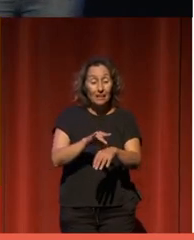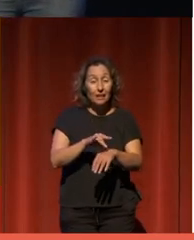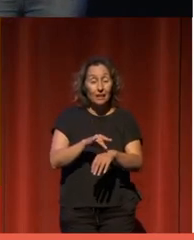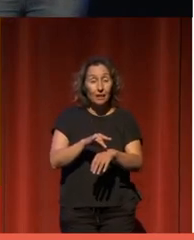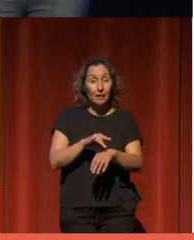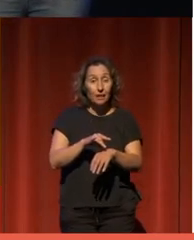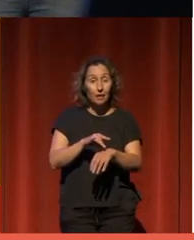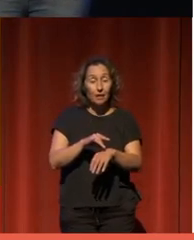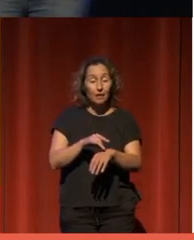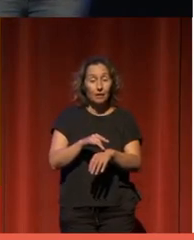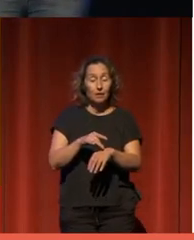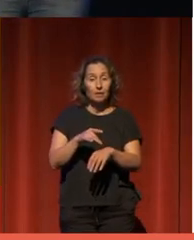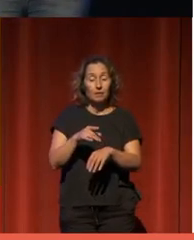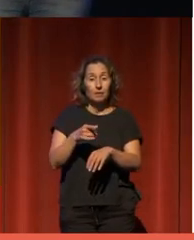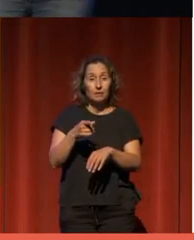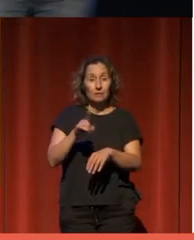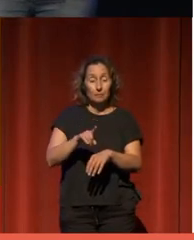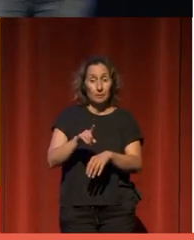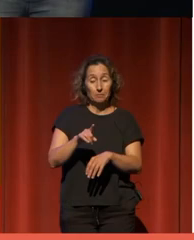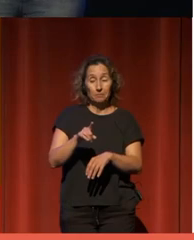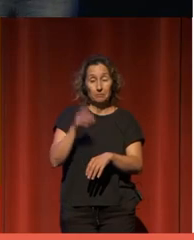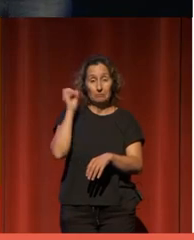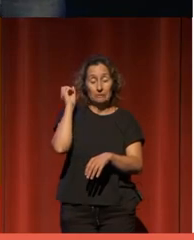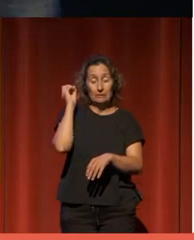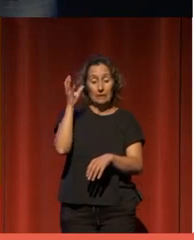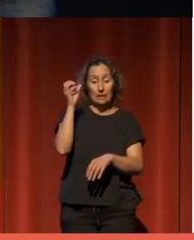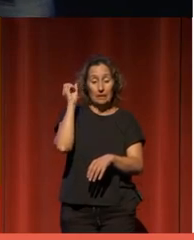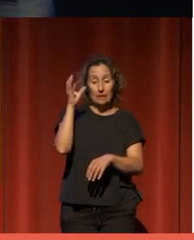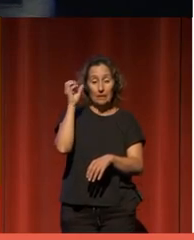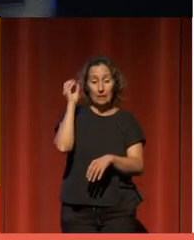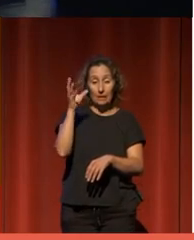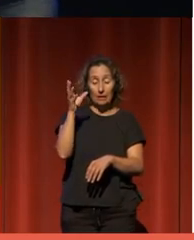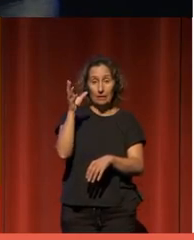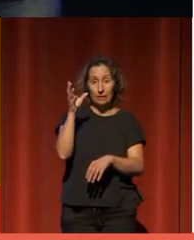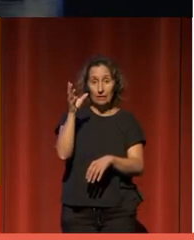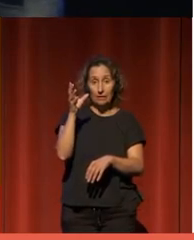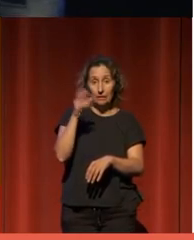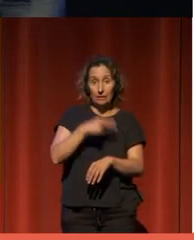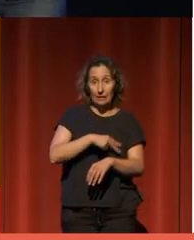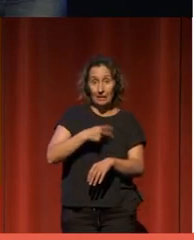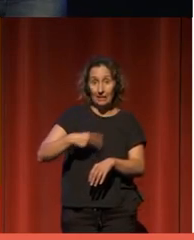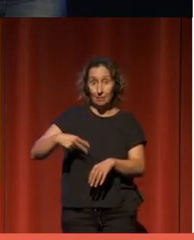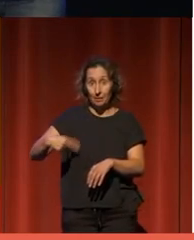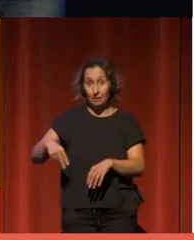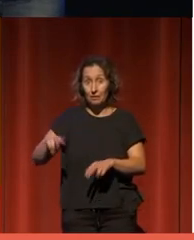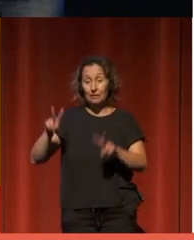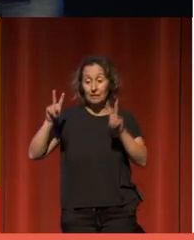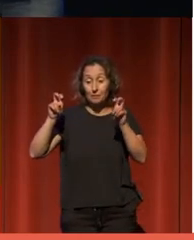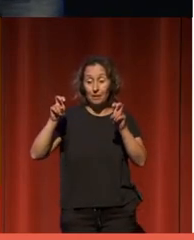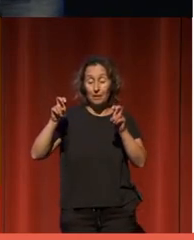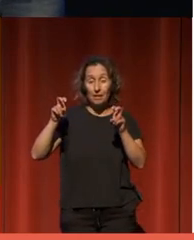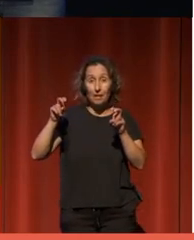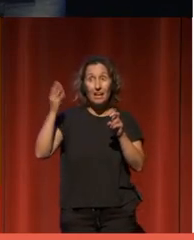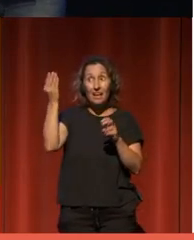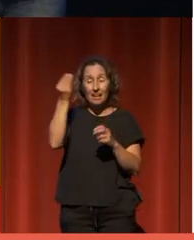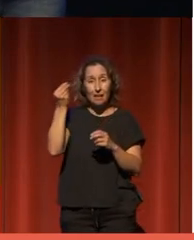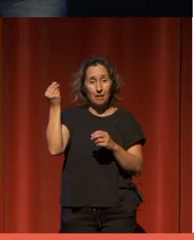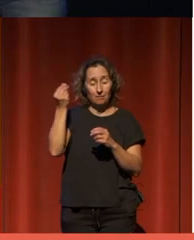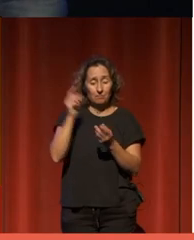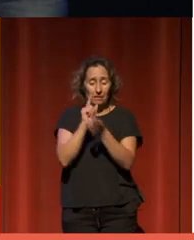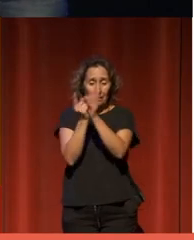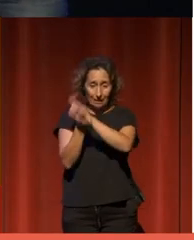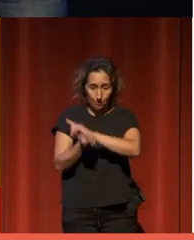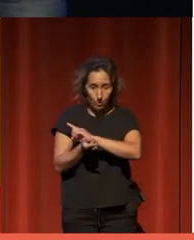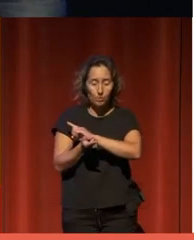una asamblea en rafka de una asamblea cadana en Dinamarca sobre el cambio climático Y entonces tenemos